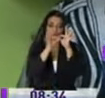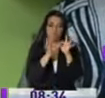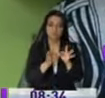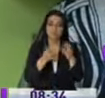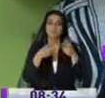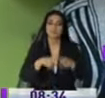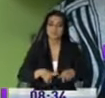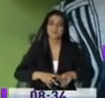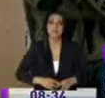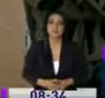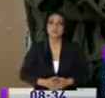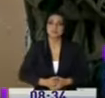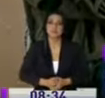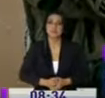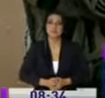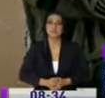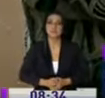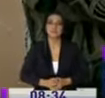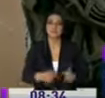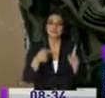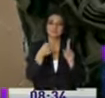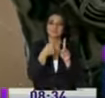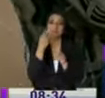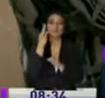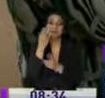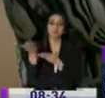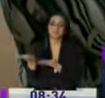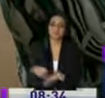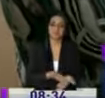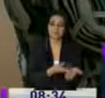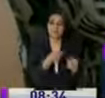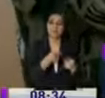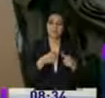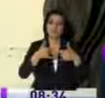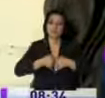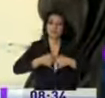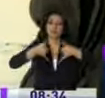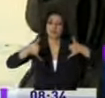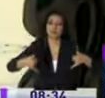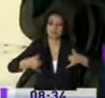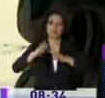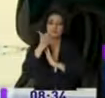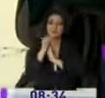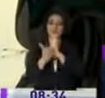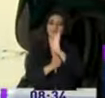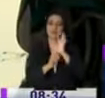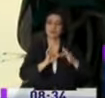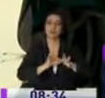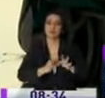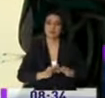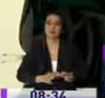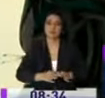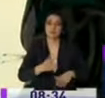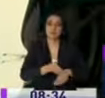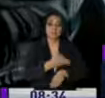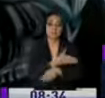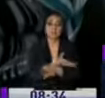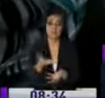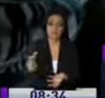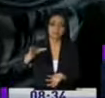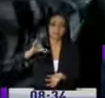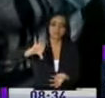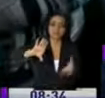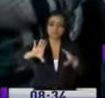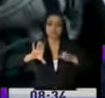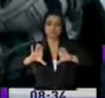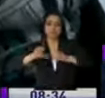las figuras. Berta Suárez nos acogió en un pequeño taller de artesanos de Calderón. La preparación para la elaboración de las figuras de